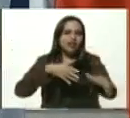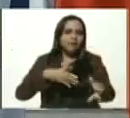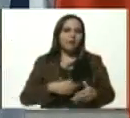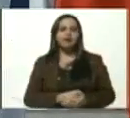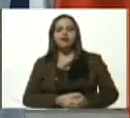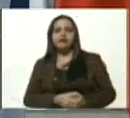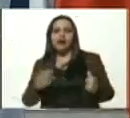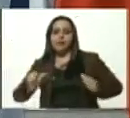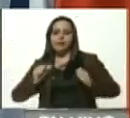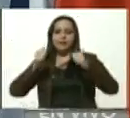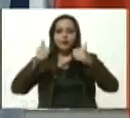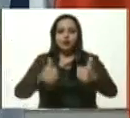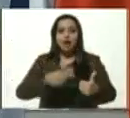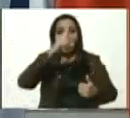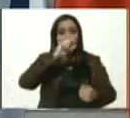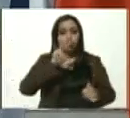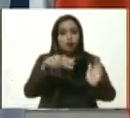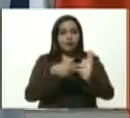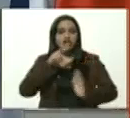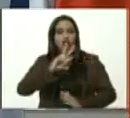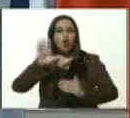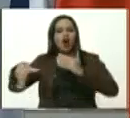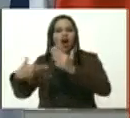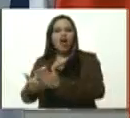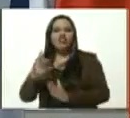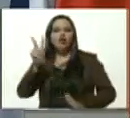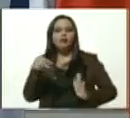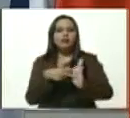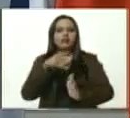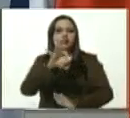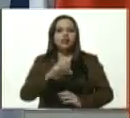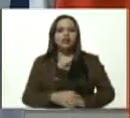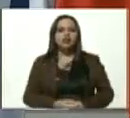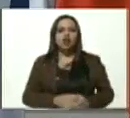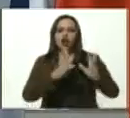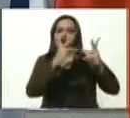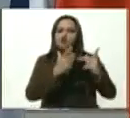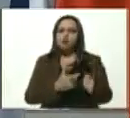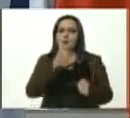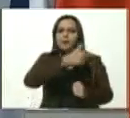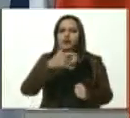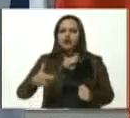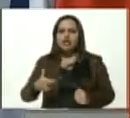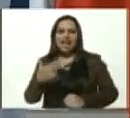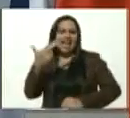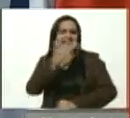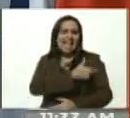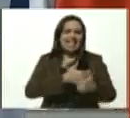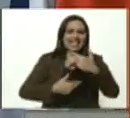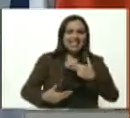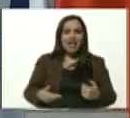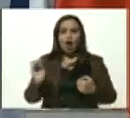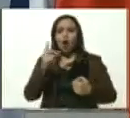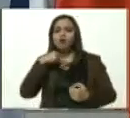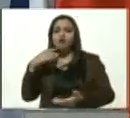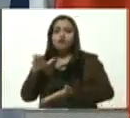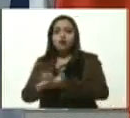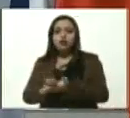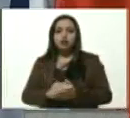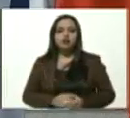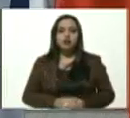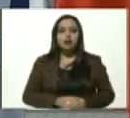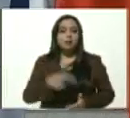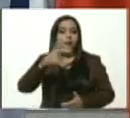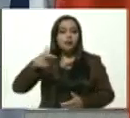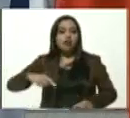ocurridas entre el año 2002 y 2003, con saldos de heridos, de muertos, por parte de